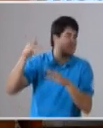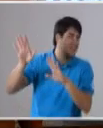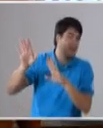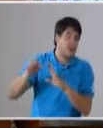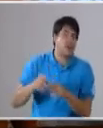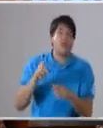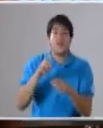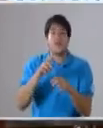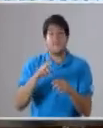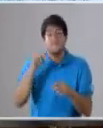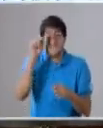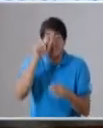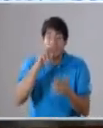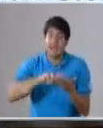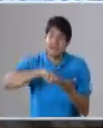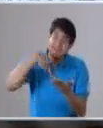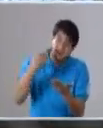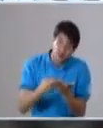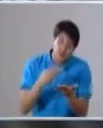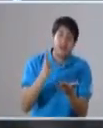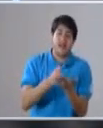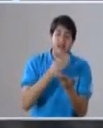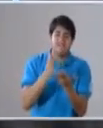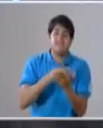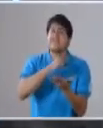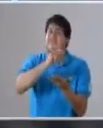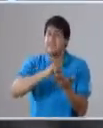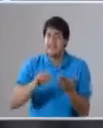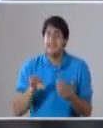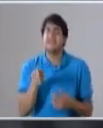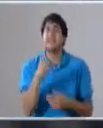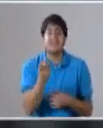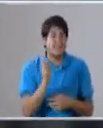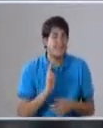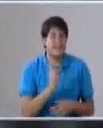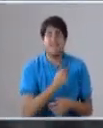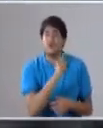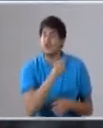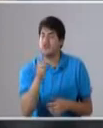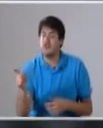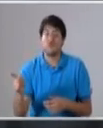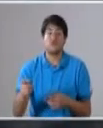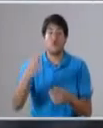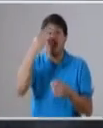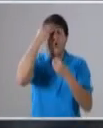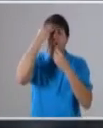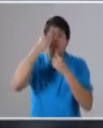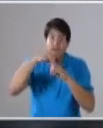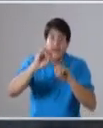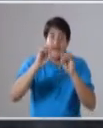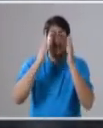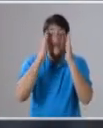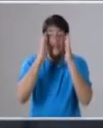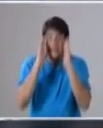hoy como la versión de 1909, es: ¿quién de vosotros hace caso a esto?